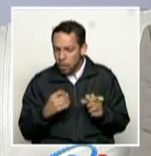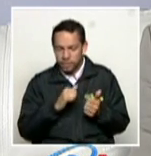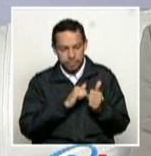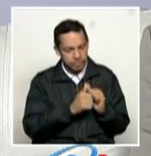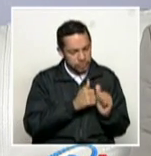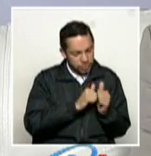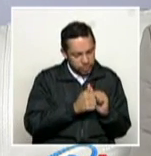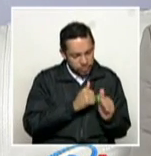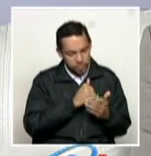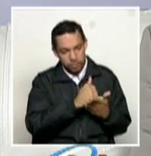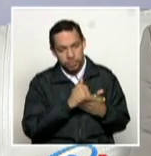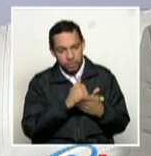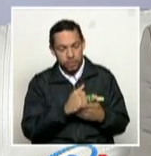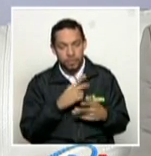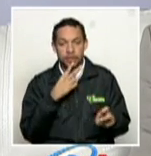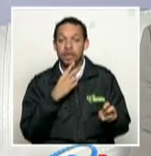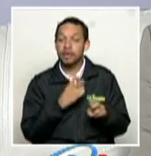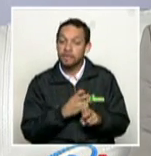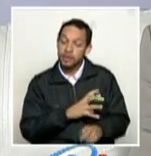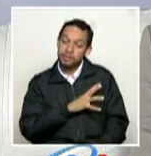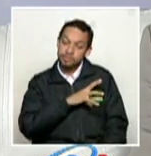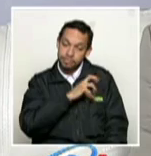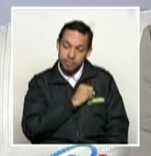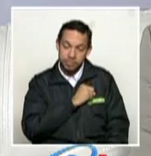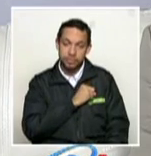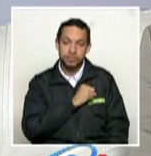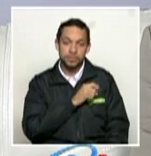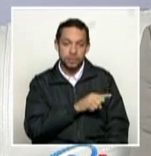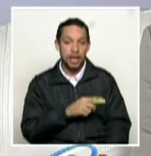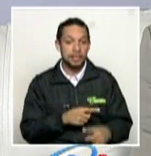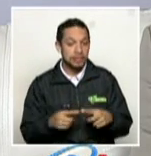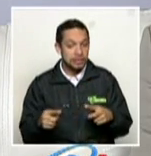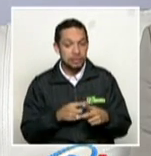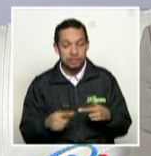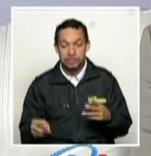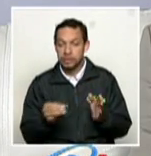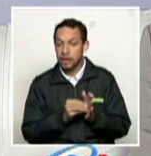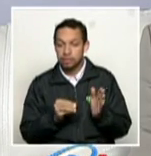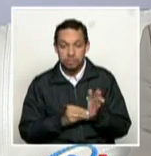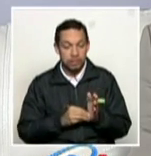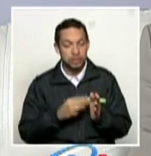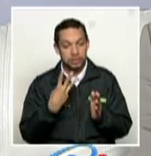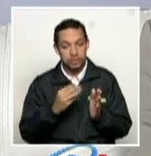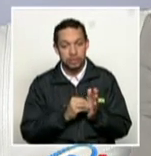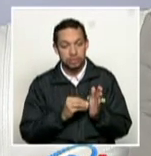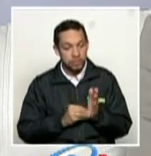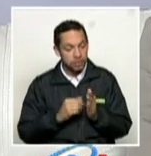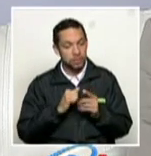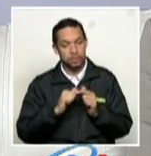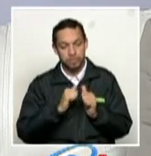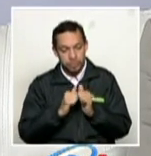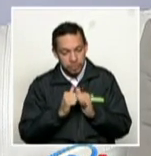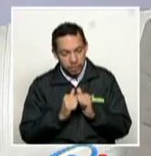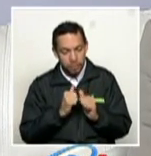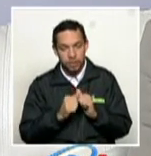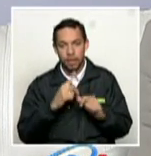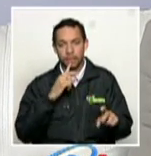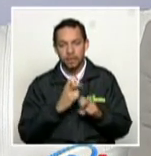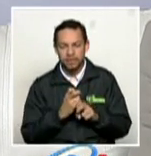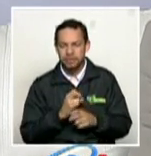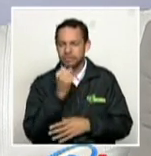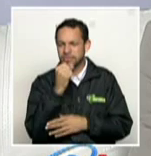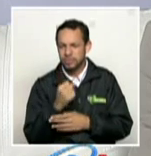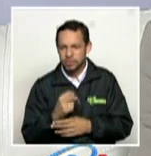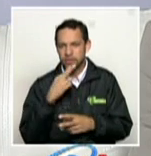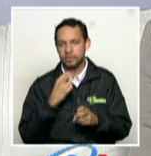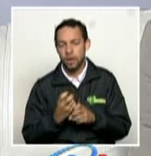su merced dice, yo nado 3 veces en la semana, yo hago ejercicios, no me dejo vencer, pero